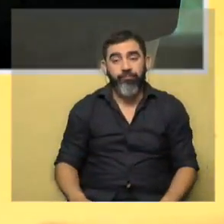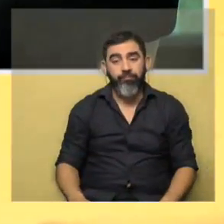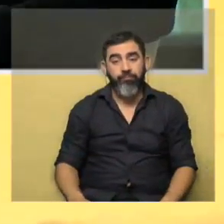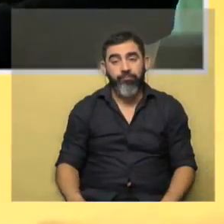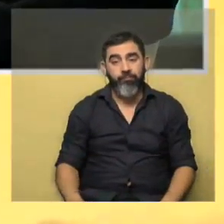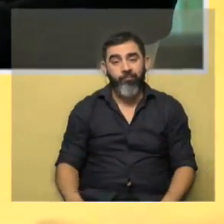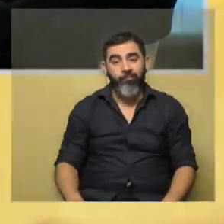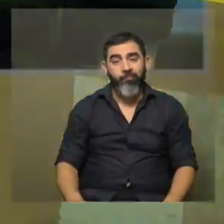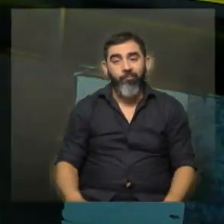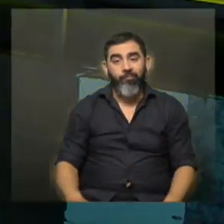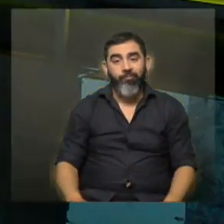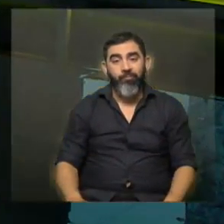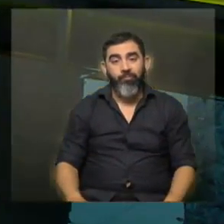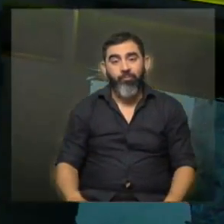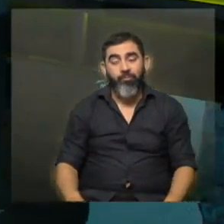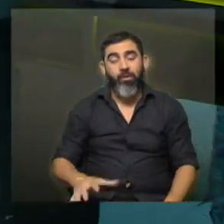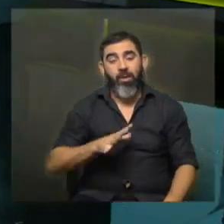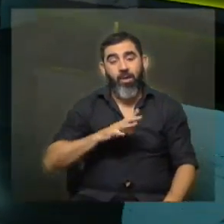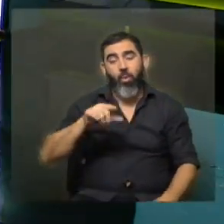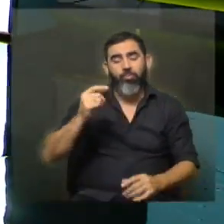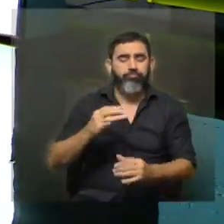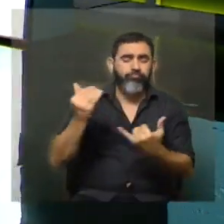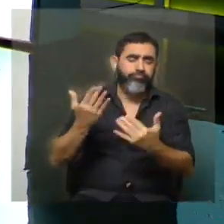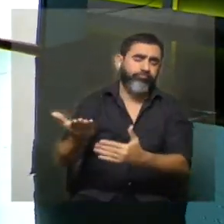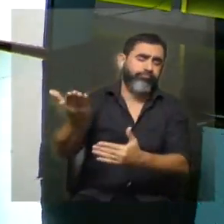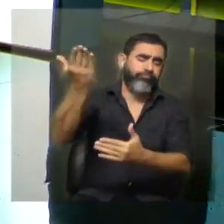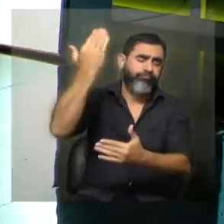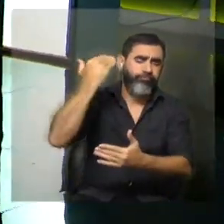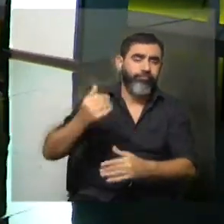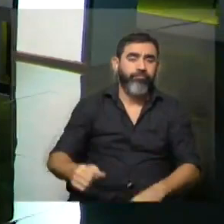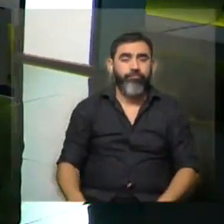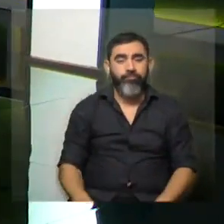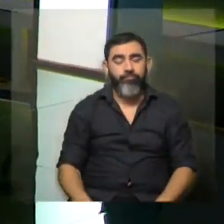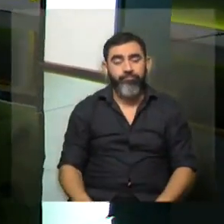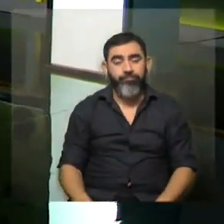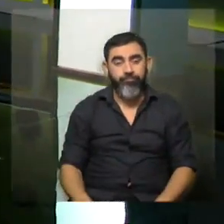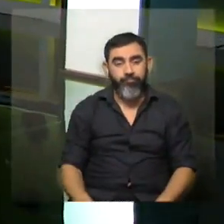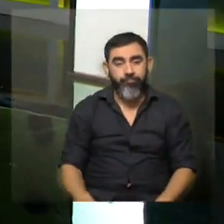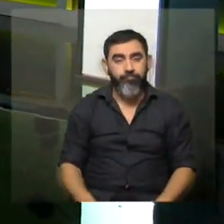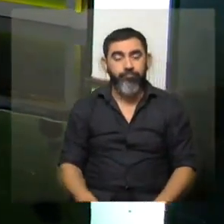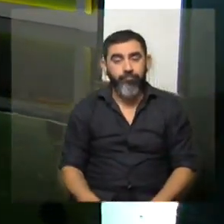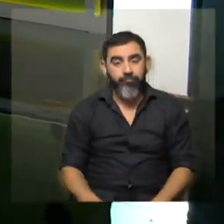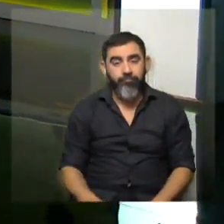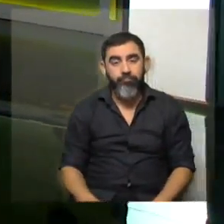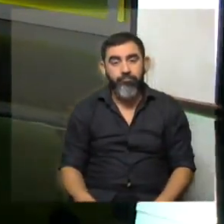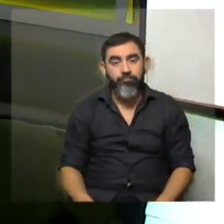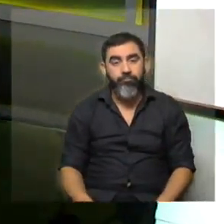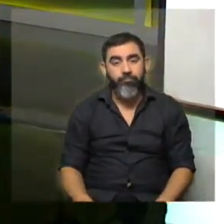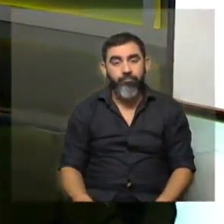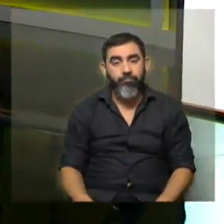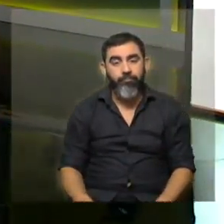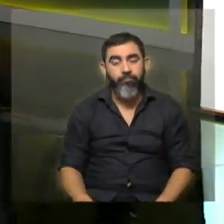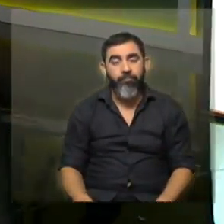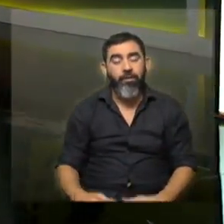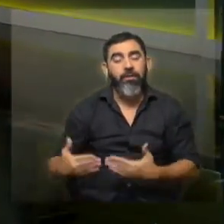que son lechos de glaciares de otro tiempo, pero mucho más acá, digamos, geológicamente mucho más cerca en el tiempo. Sí, Exactamente.